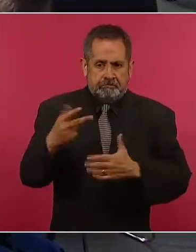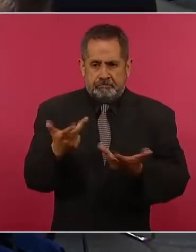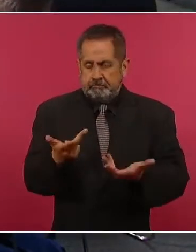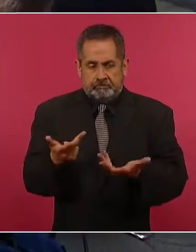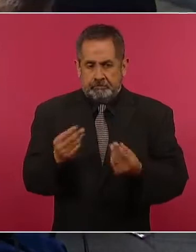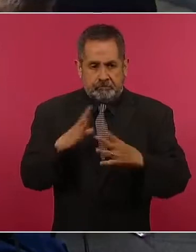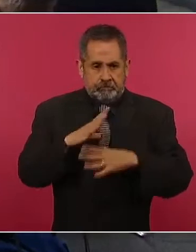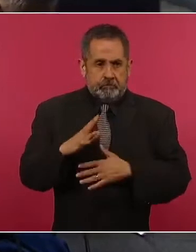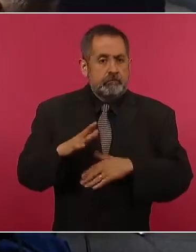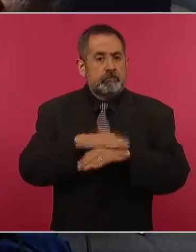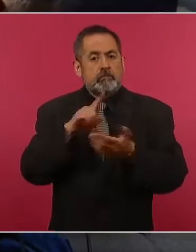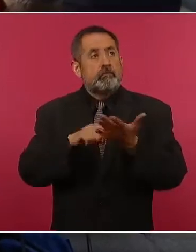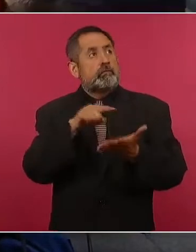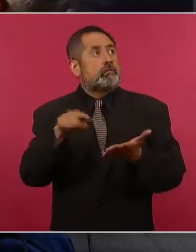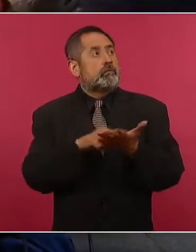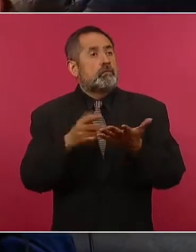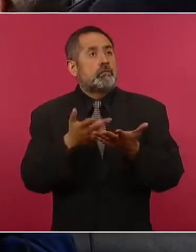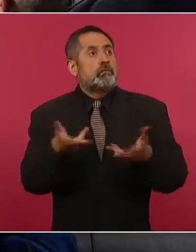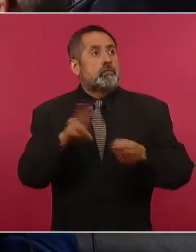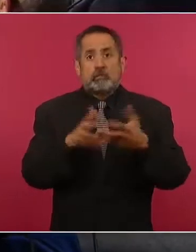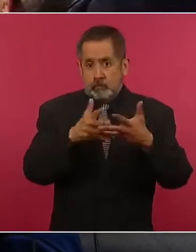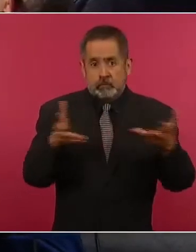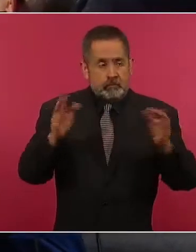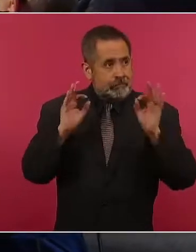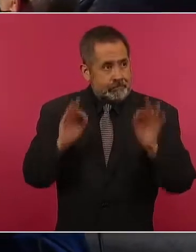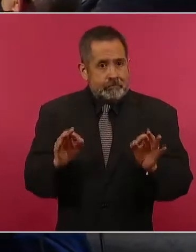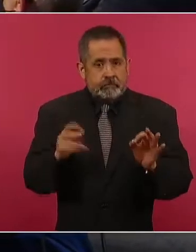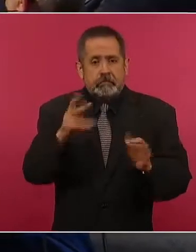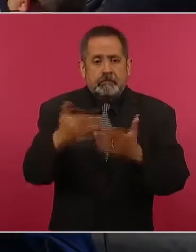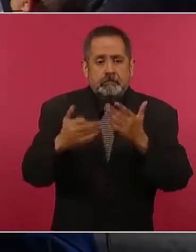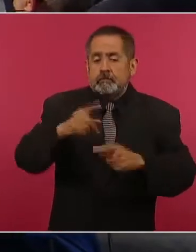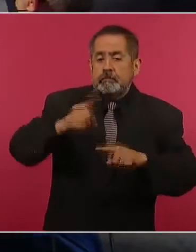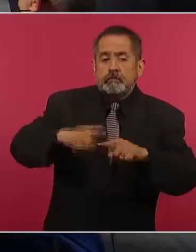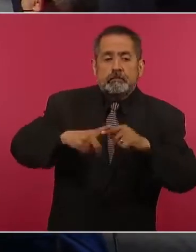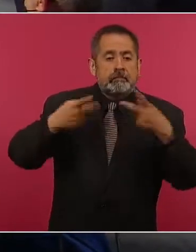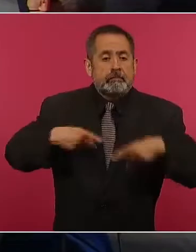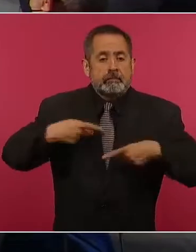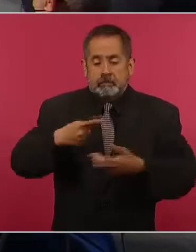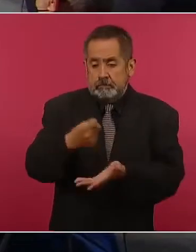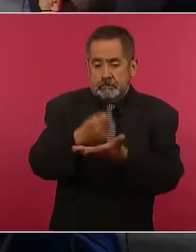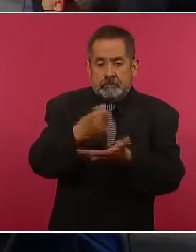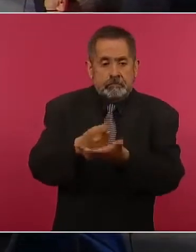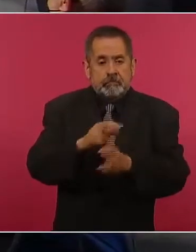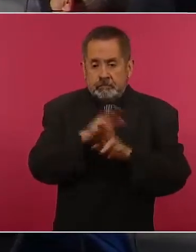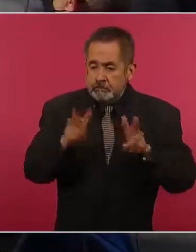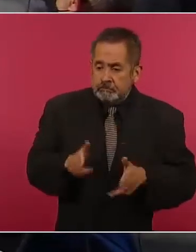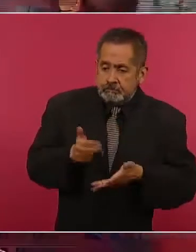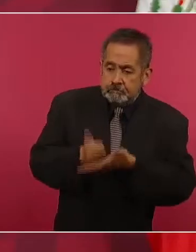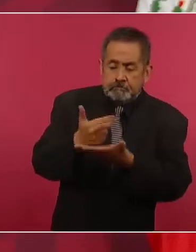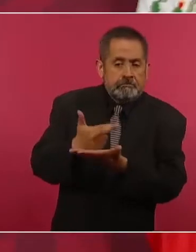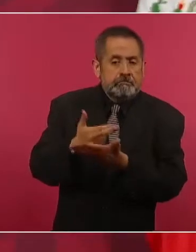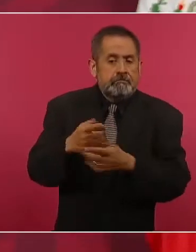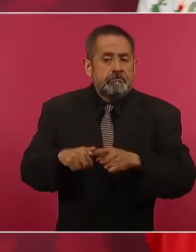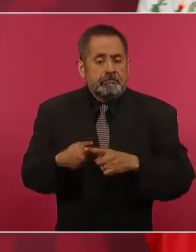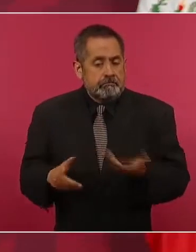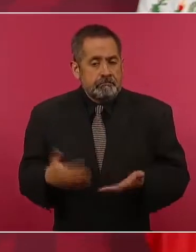porque tienen las instalaciones, pero falta la operación de esos centros.